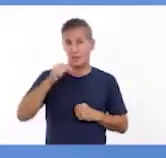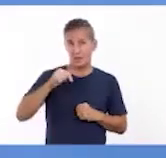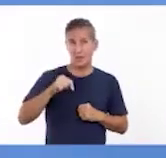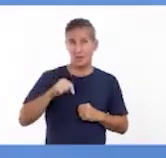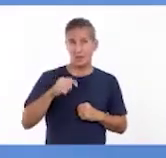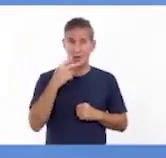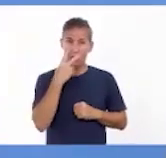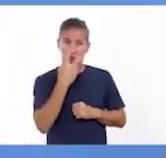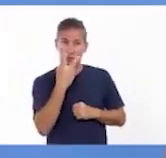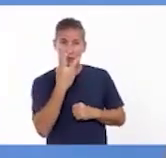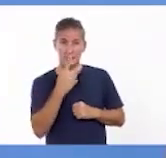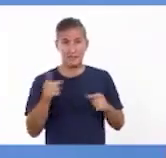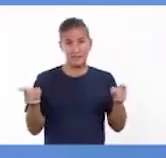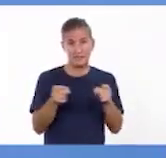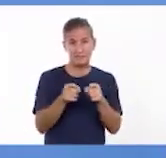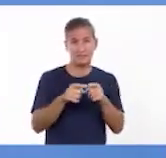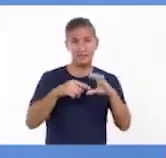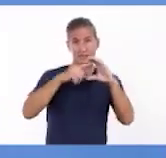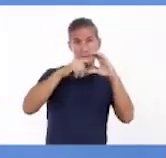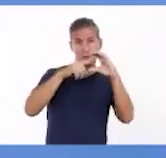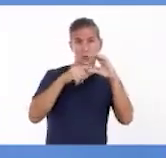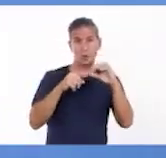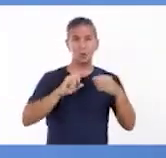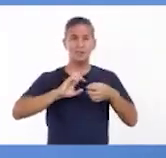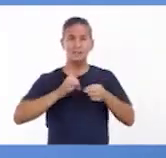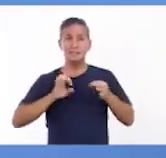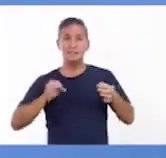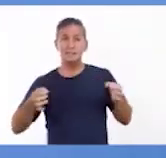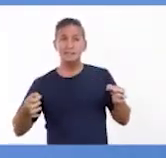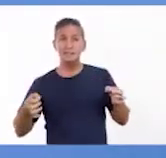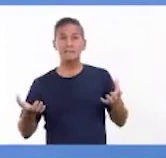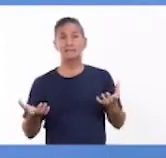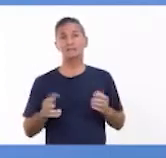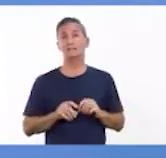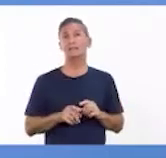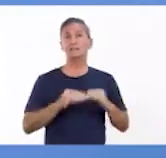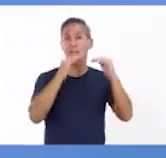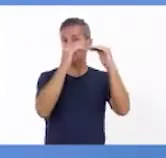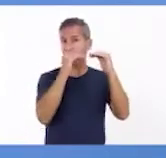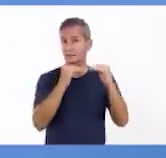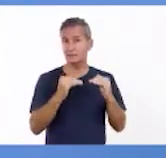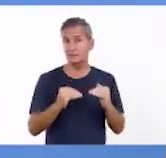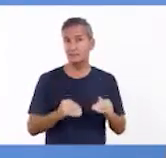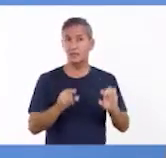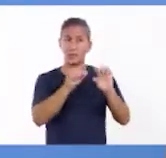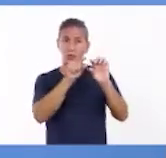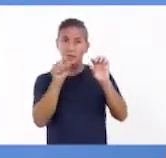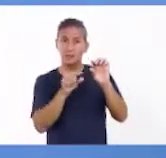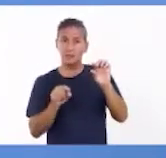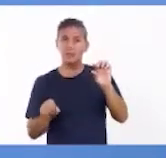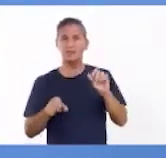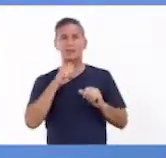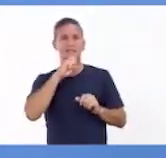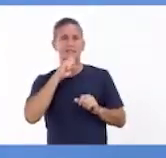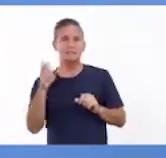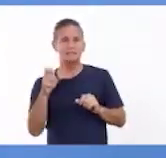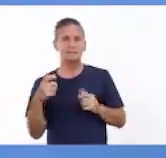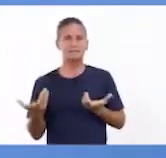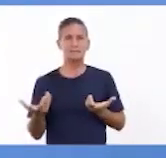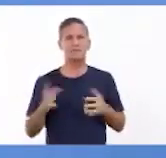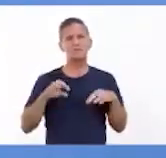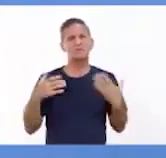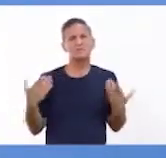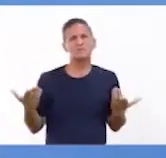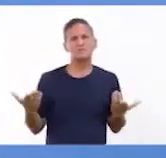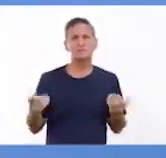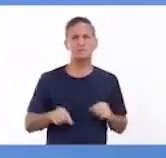al resumen de los contenidos gramaticales. La clasificación de las oraciones por su complejidad. ¿Cuáles